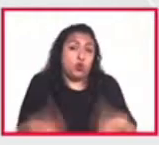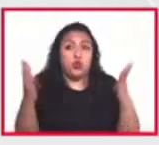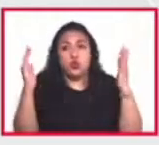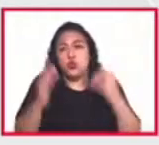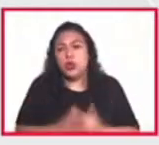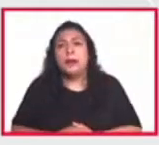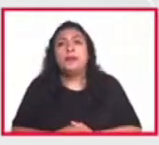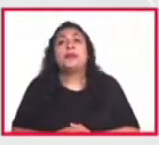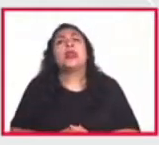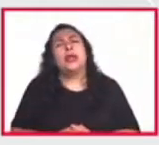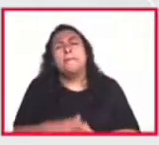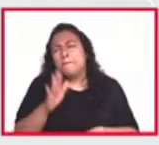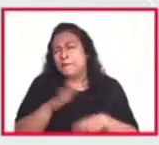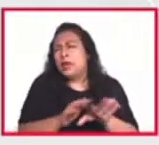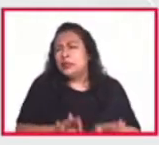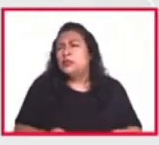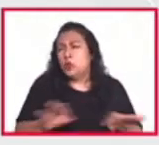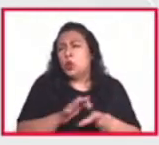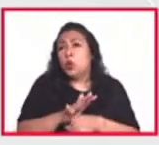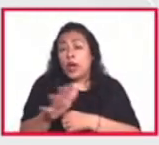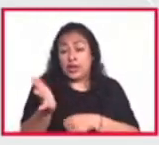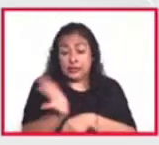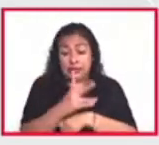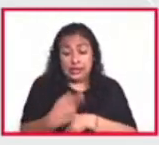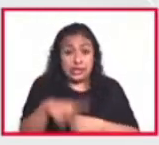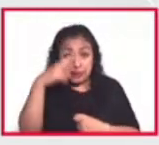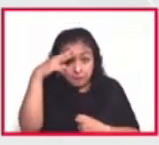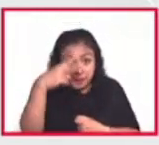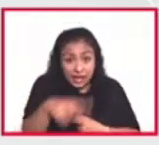creo que lo más importante es que puso al cine mexicano